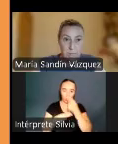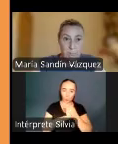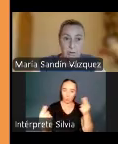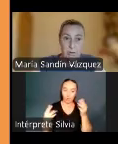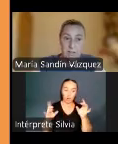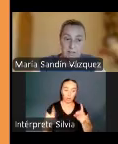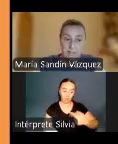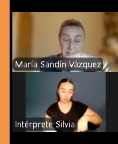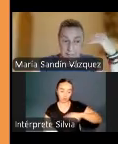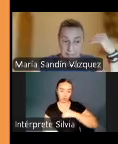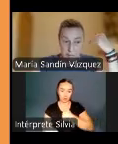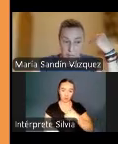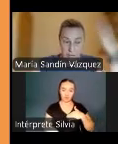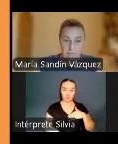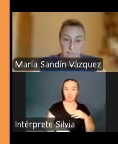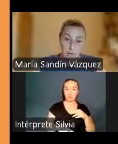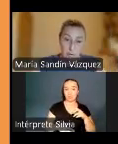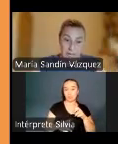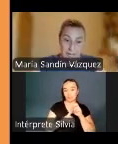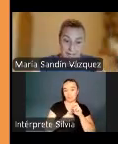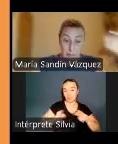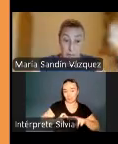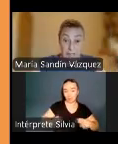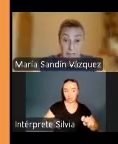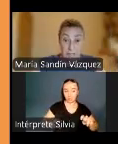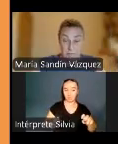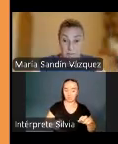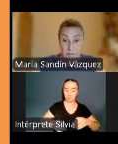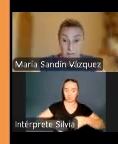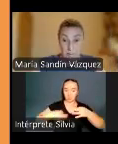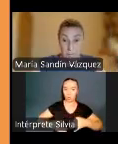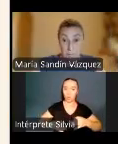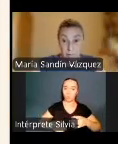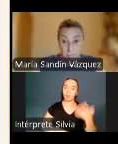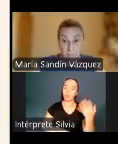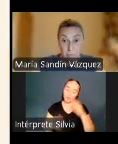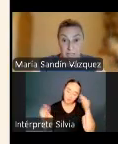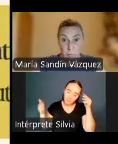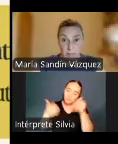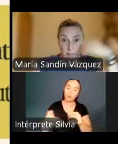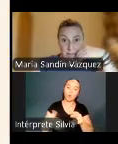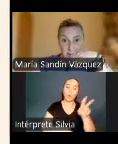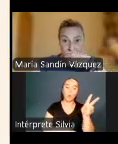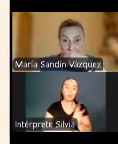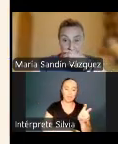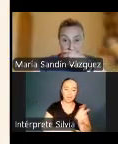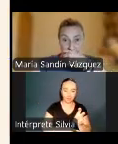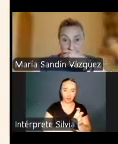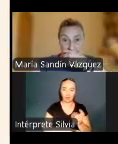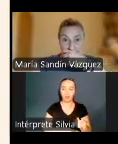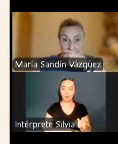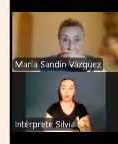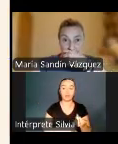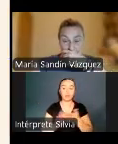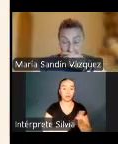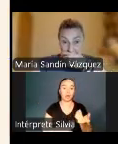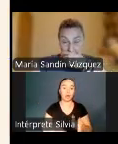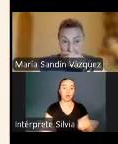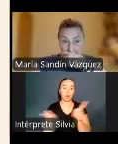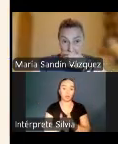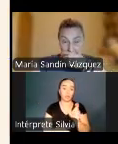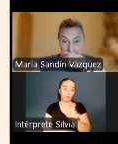como investigadoras posicionadas, tenemos que poner un foco en la utilidad, ¿no? Volvemos con las mujeres